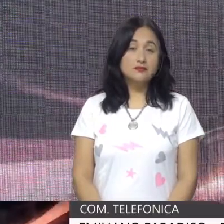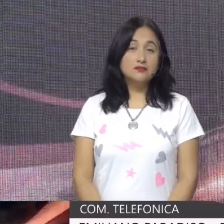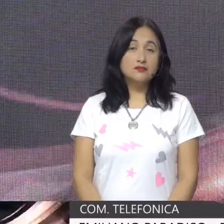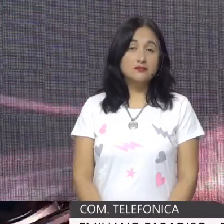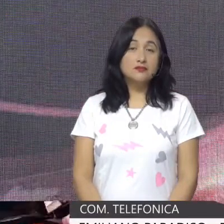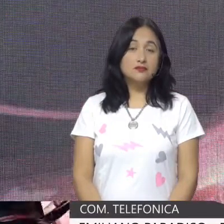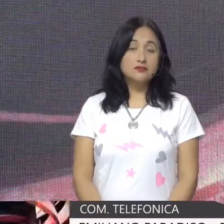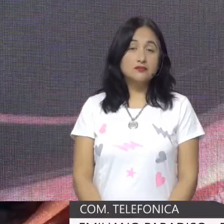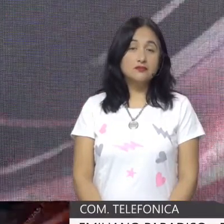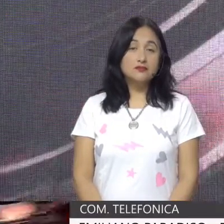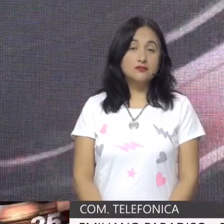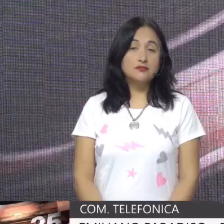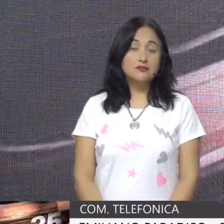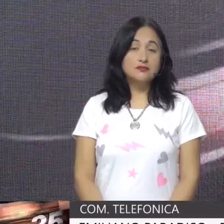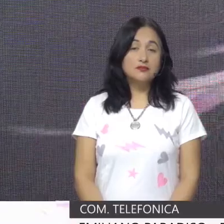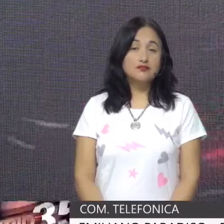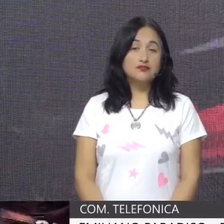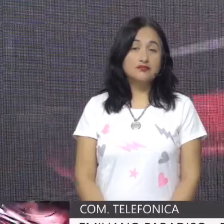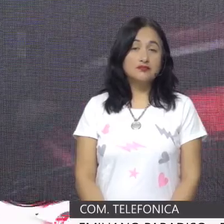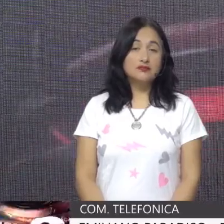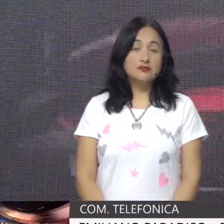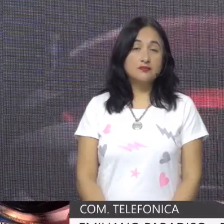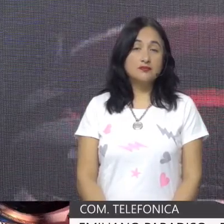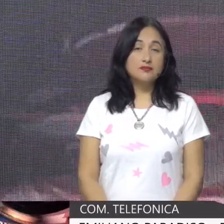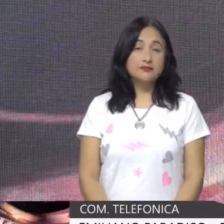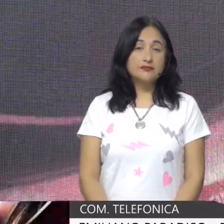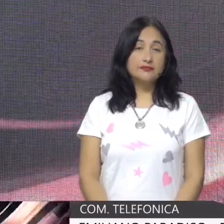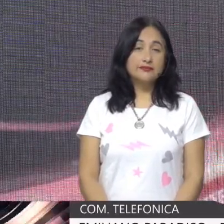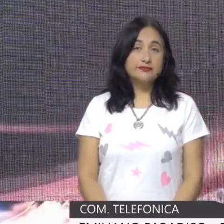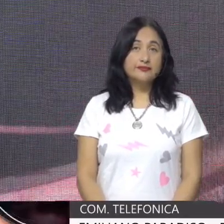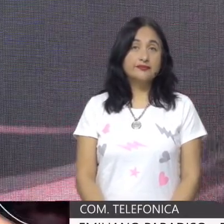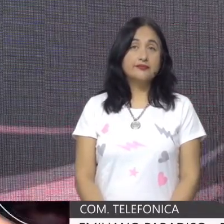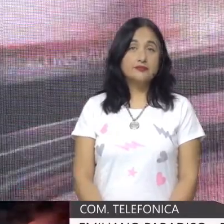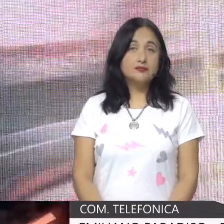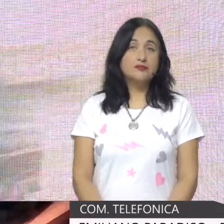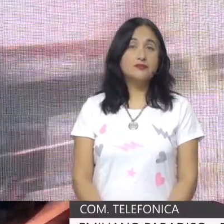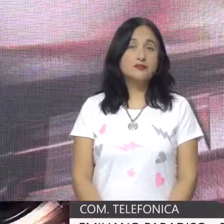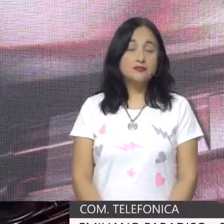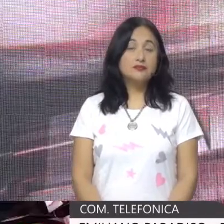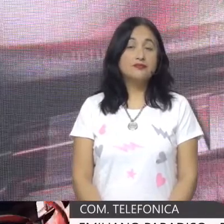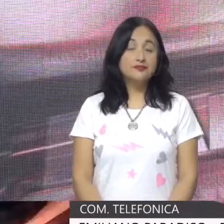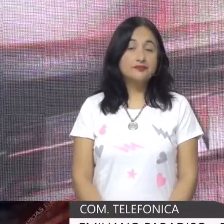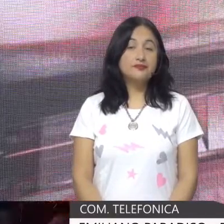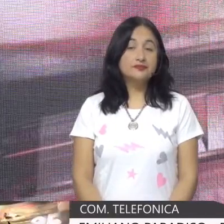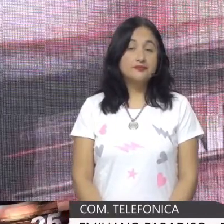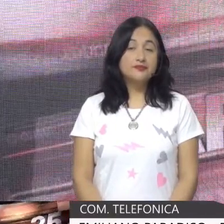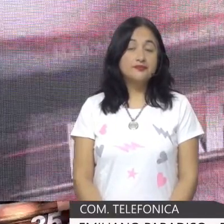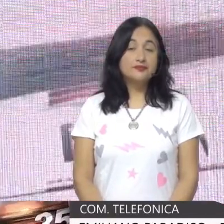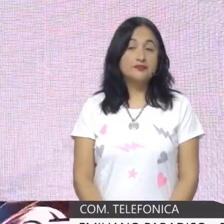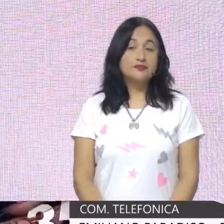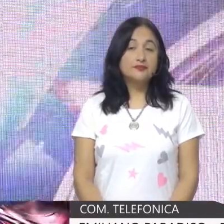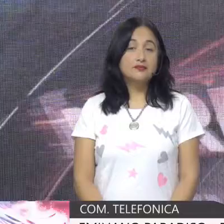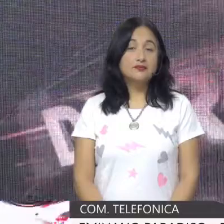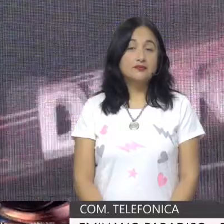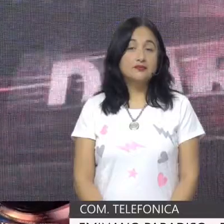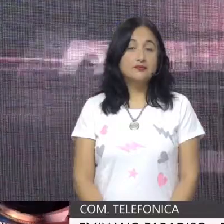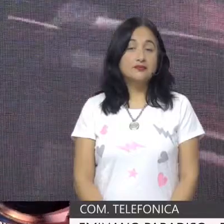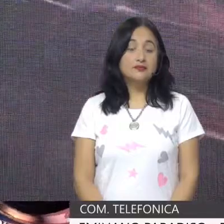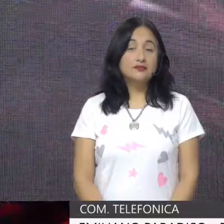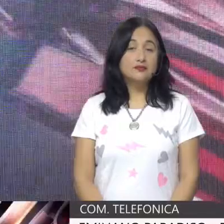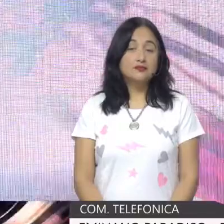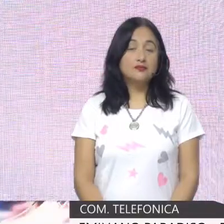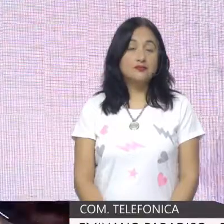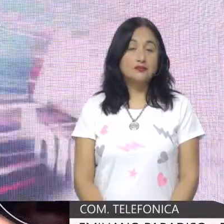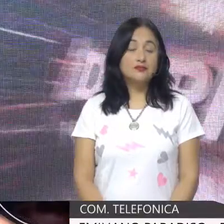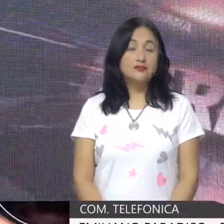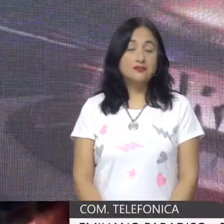sino porque hay hoy en día mucha información se trabaja a través del teléfono, de la computadora. Entonces, por ahí para tener datos es muy importante para el